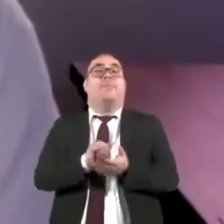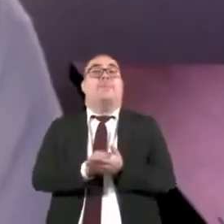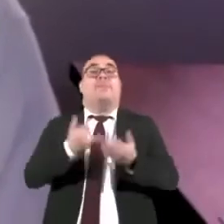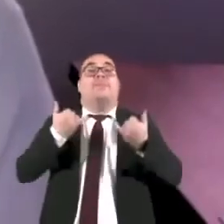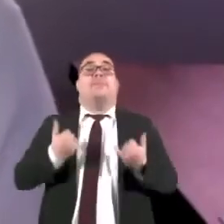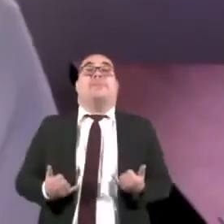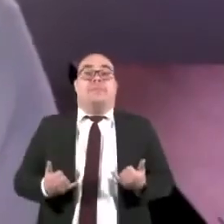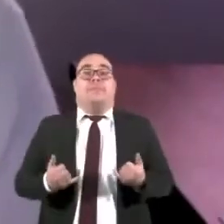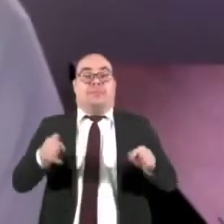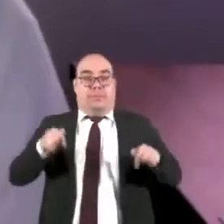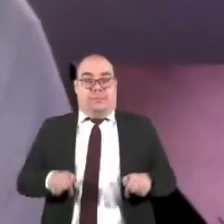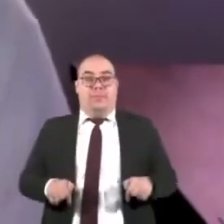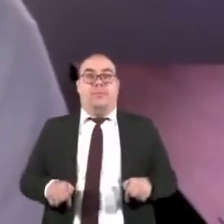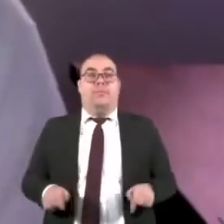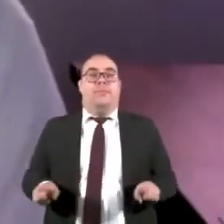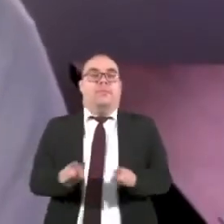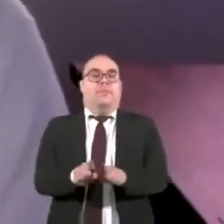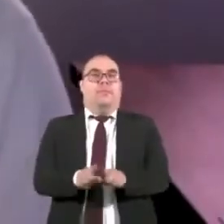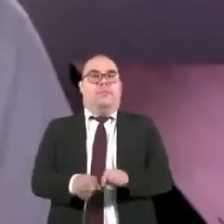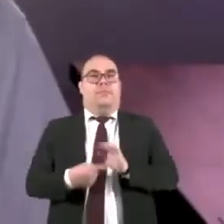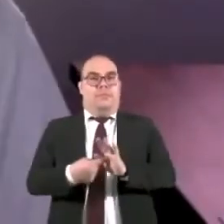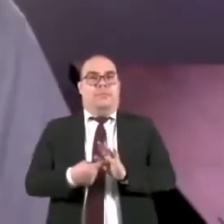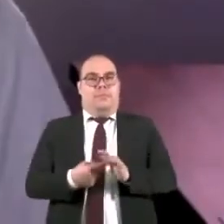estoy estoy